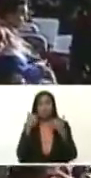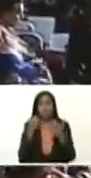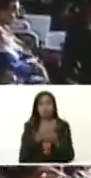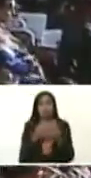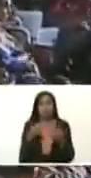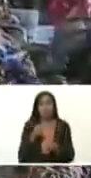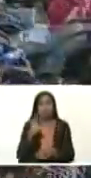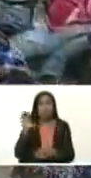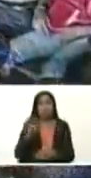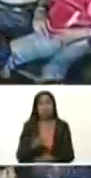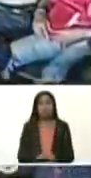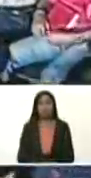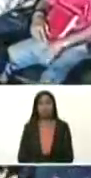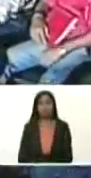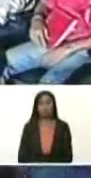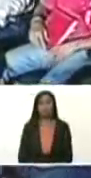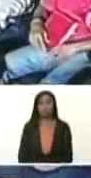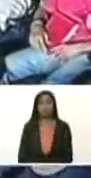país.